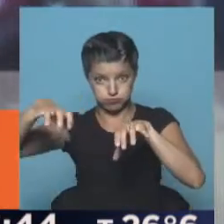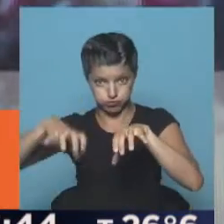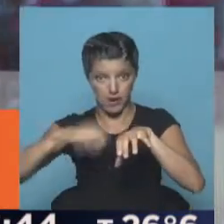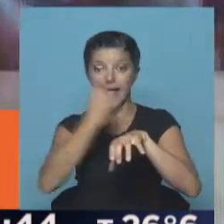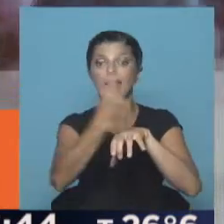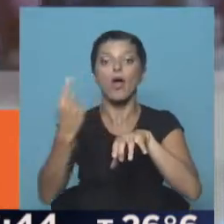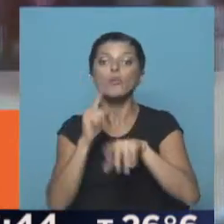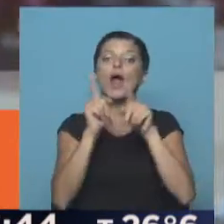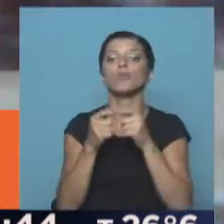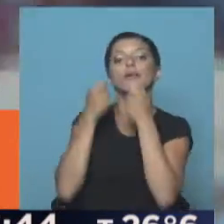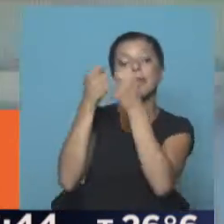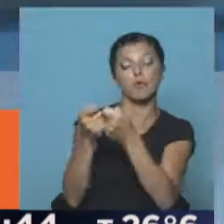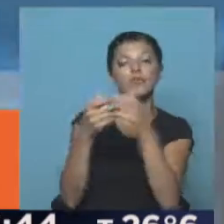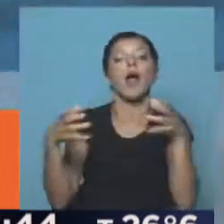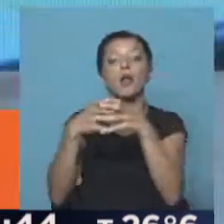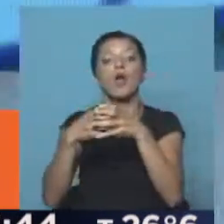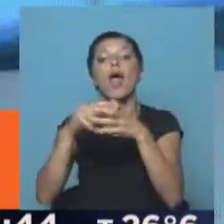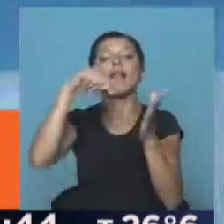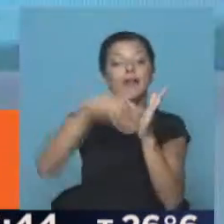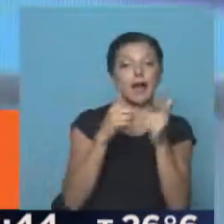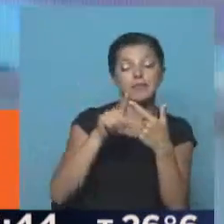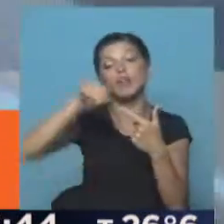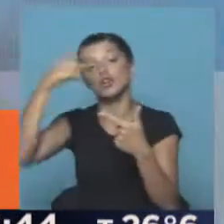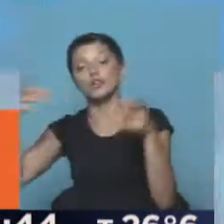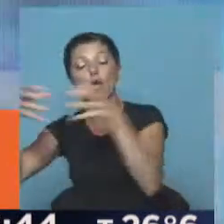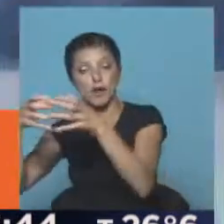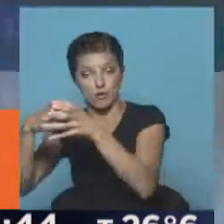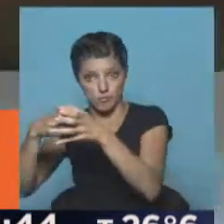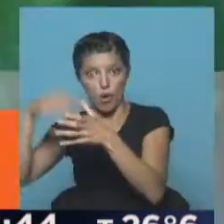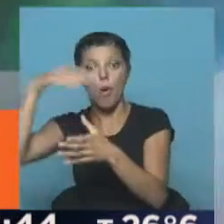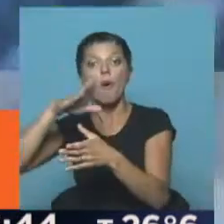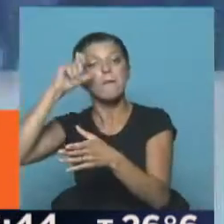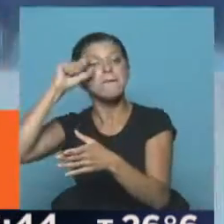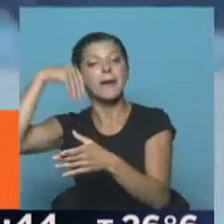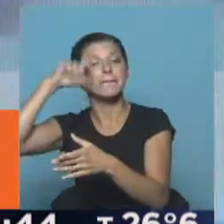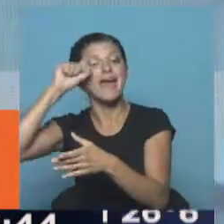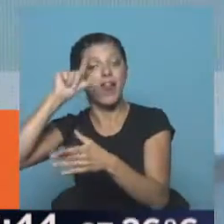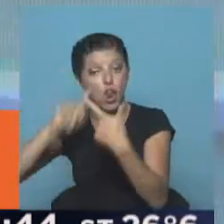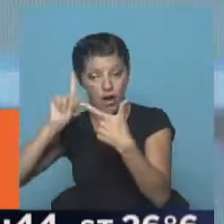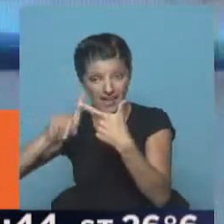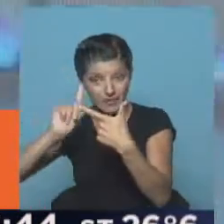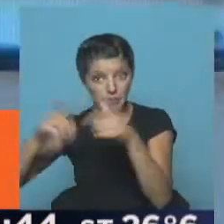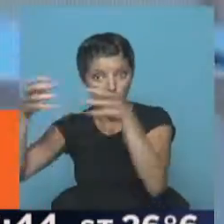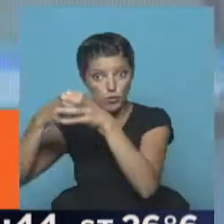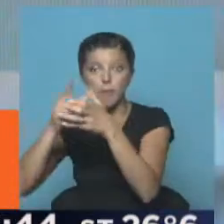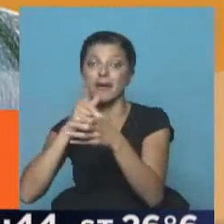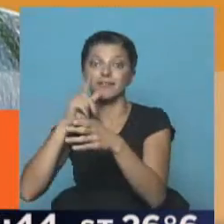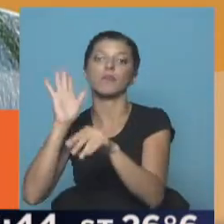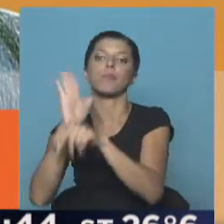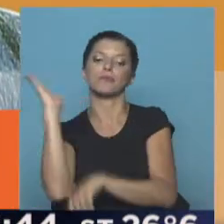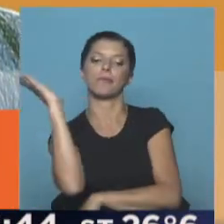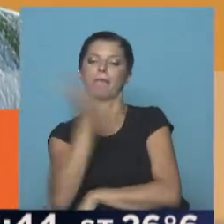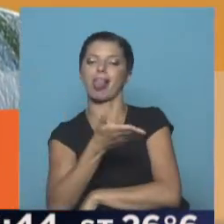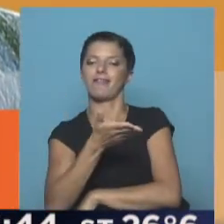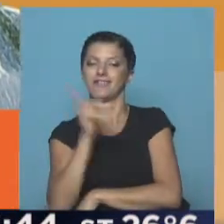hay algunas que están con el comando de la capital y otras con el comando Vermelo. El comando Vermelo aparentemente está ganando la batalla y fue